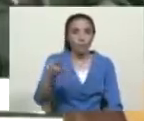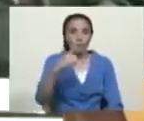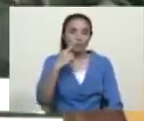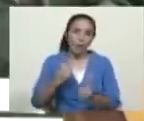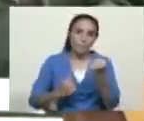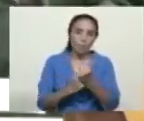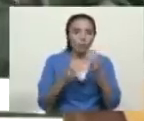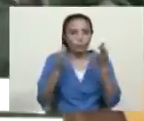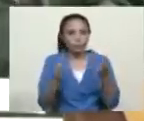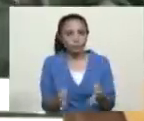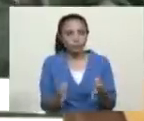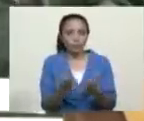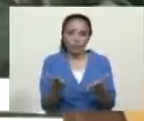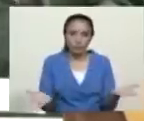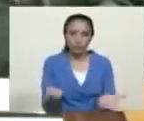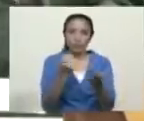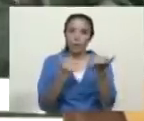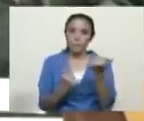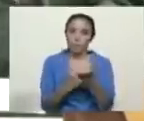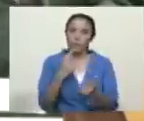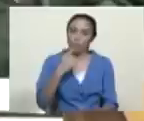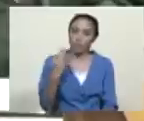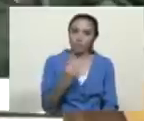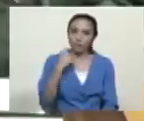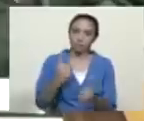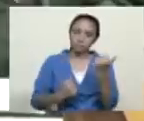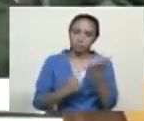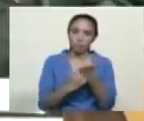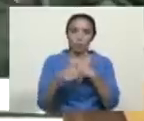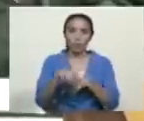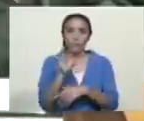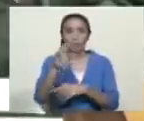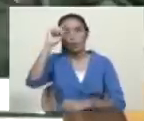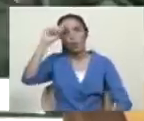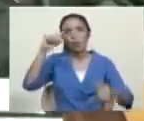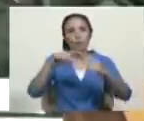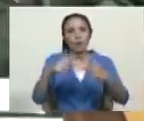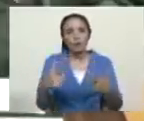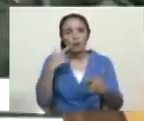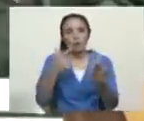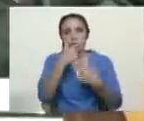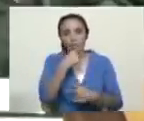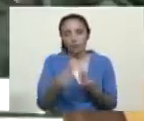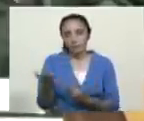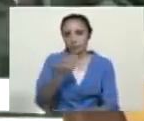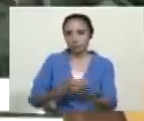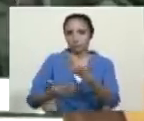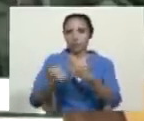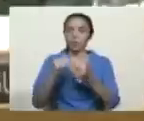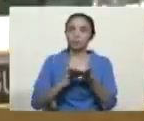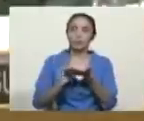apoyo constructivo al país con el fin de facilitar una